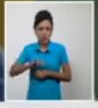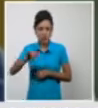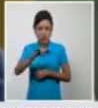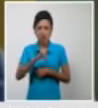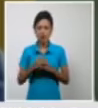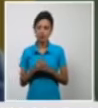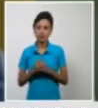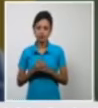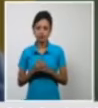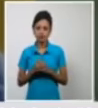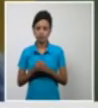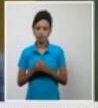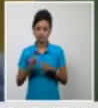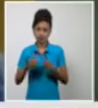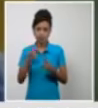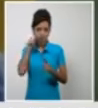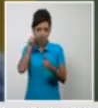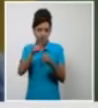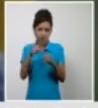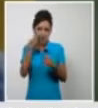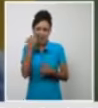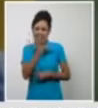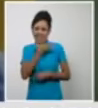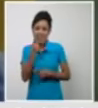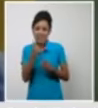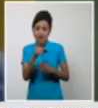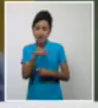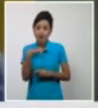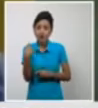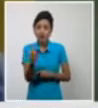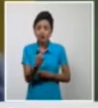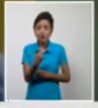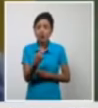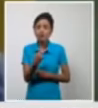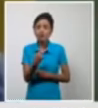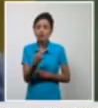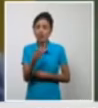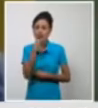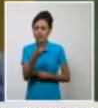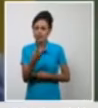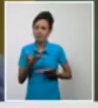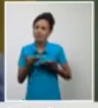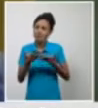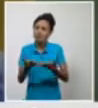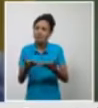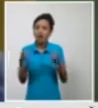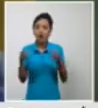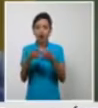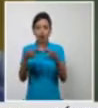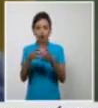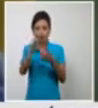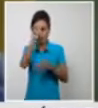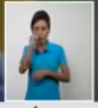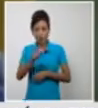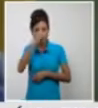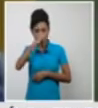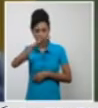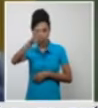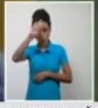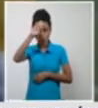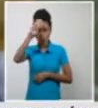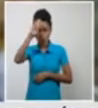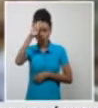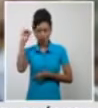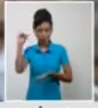a quien necesita, acogimos con los brazos abiertos a la Brigada Cubana de Salud, a RIREVID, que vino aquí